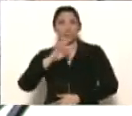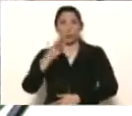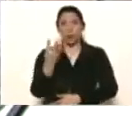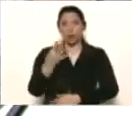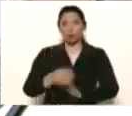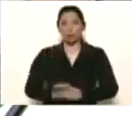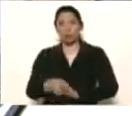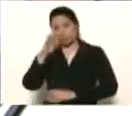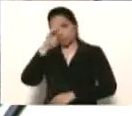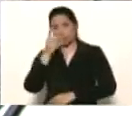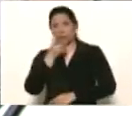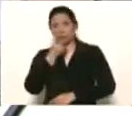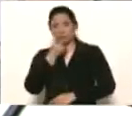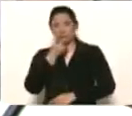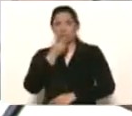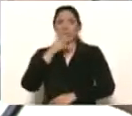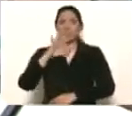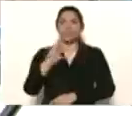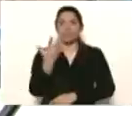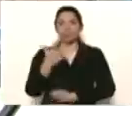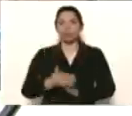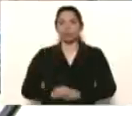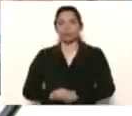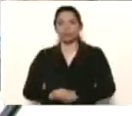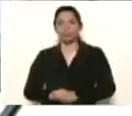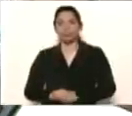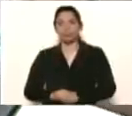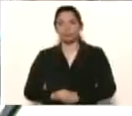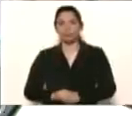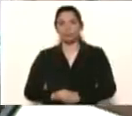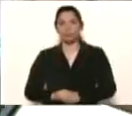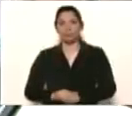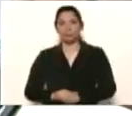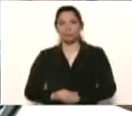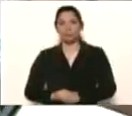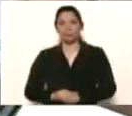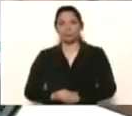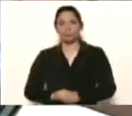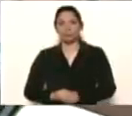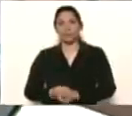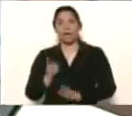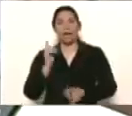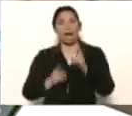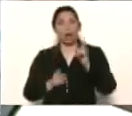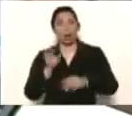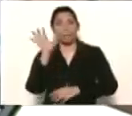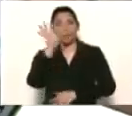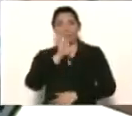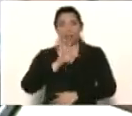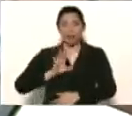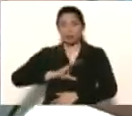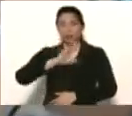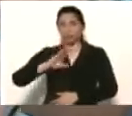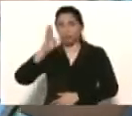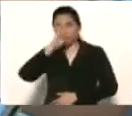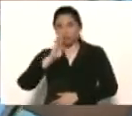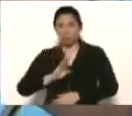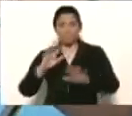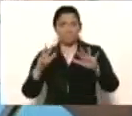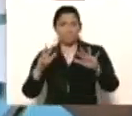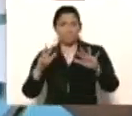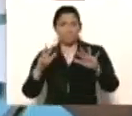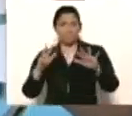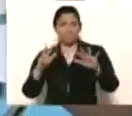república dominicana en quinto lugar luego están algunas algunos países del caribe brasil en octavo